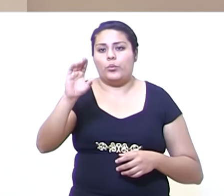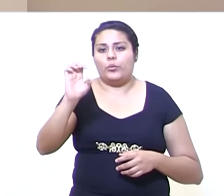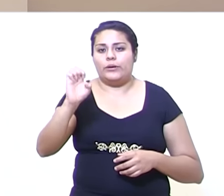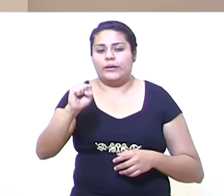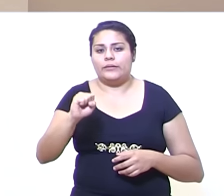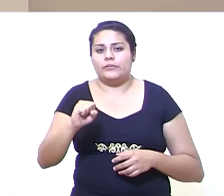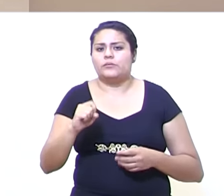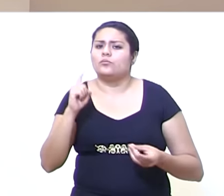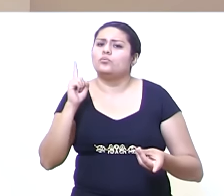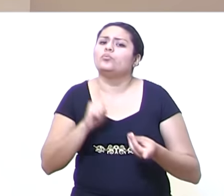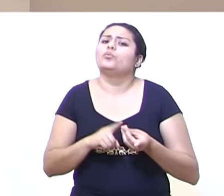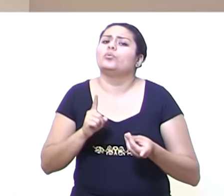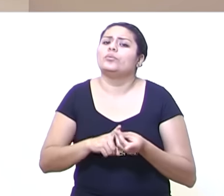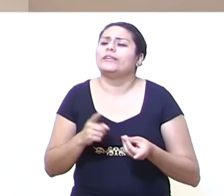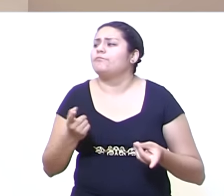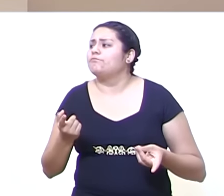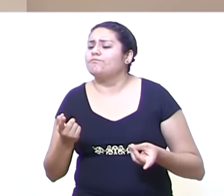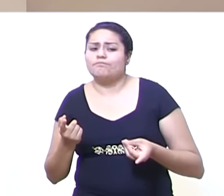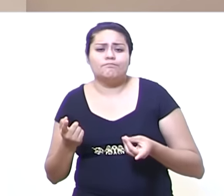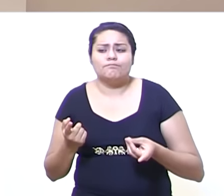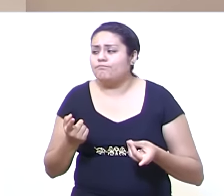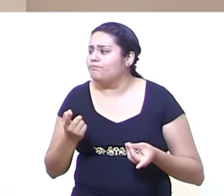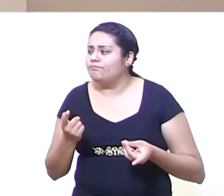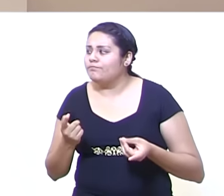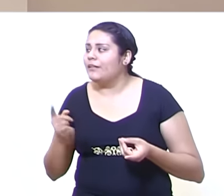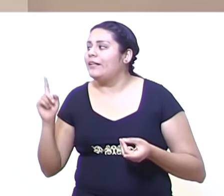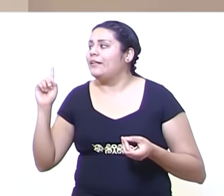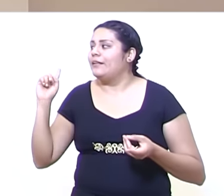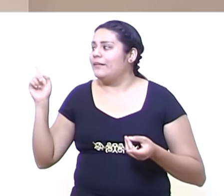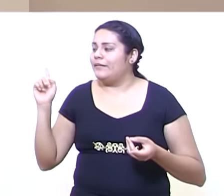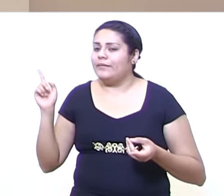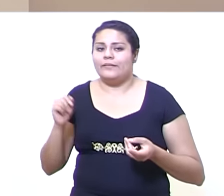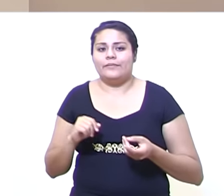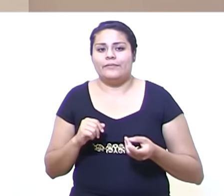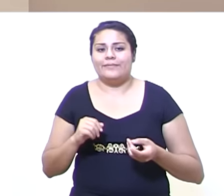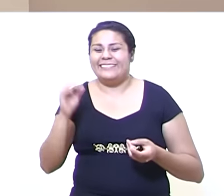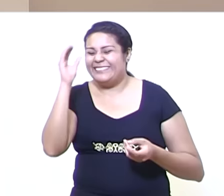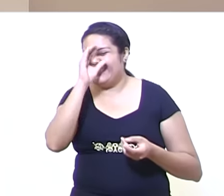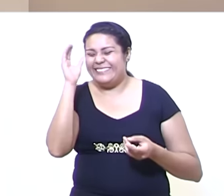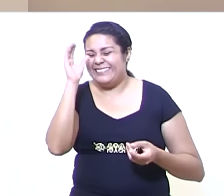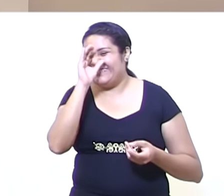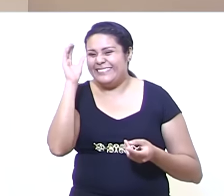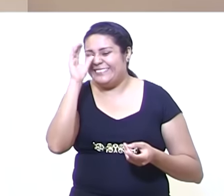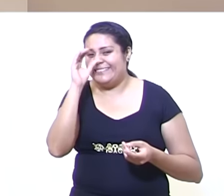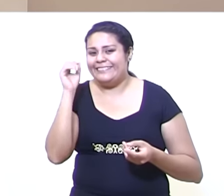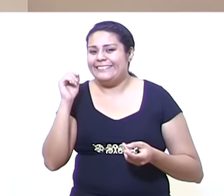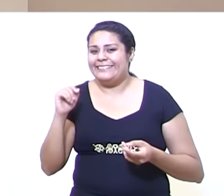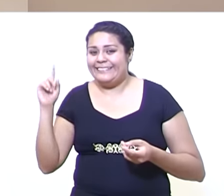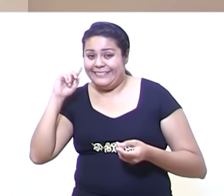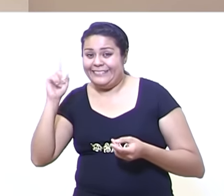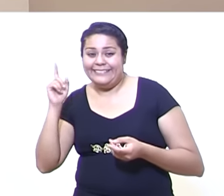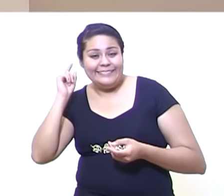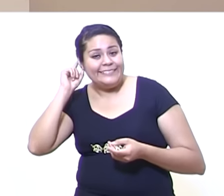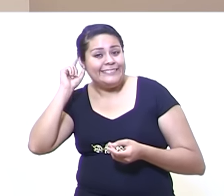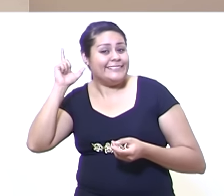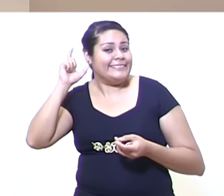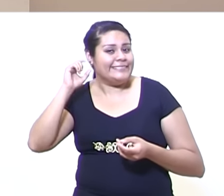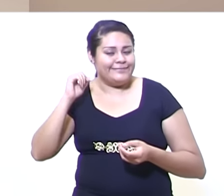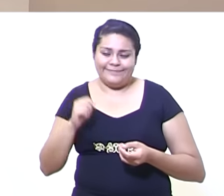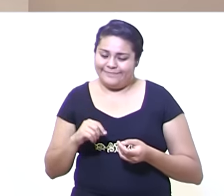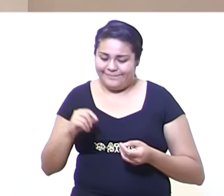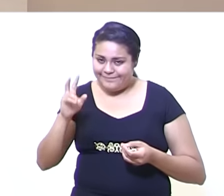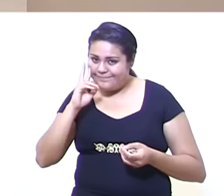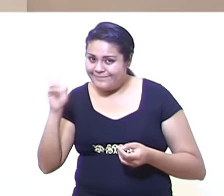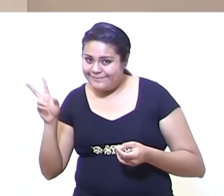Orejones, ¿dónde la ubicas? Exacto, la pista está justo aquí. Hay una oreja.